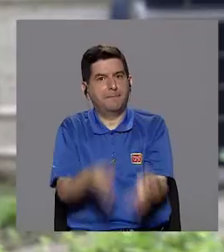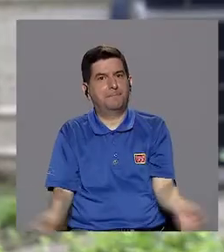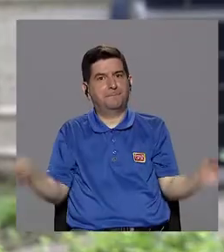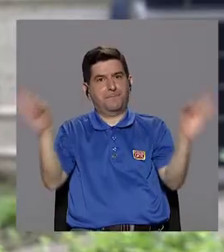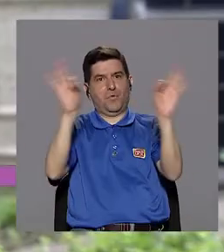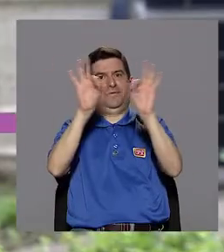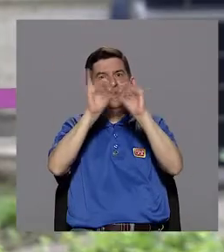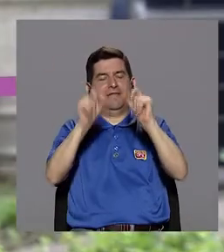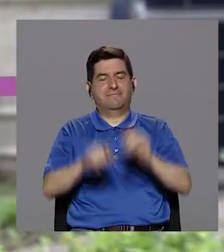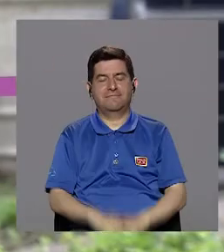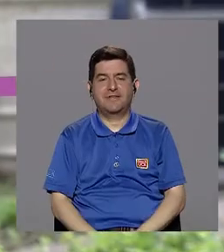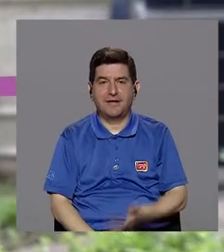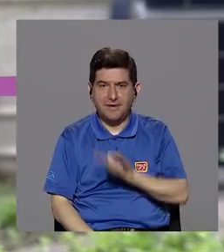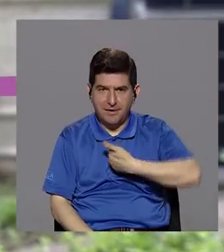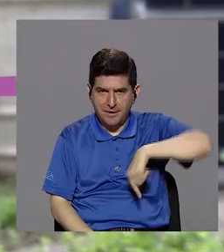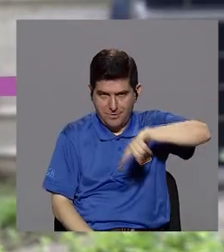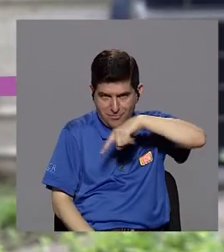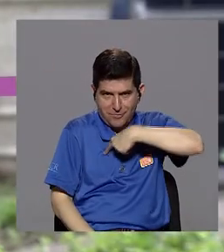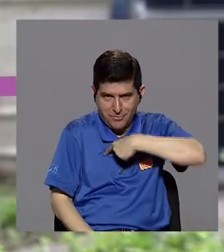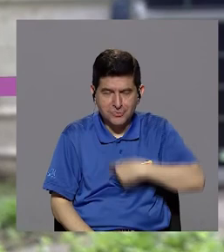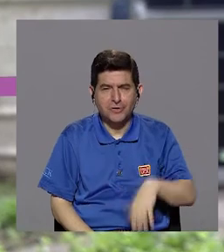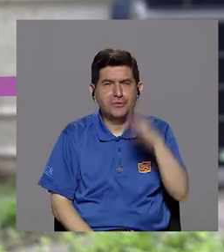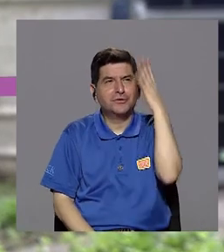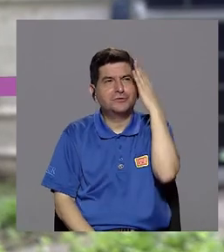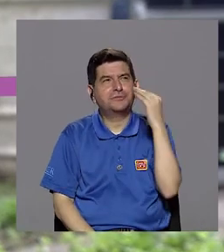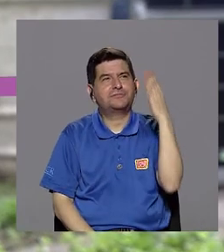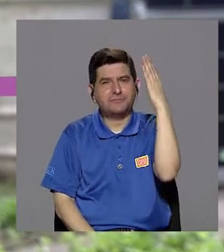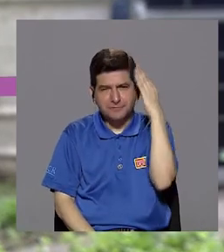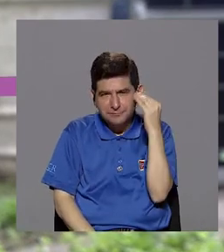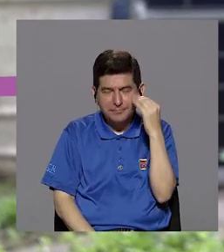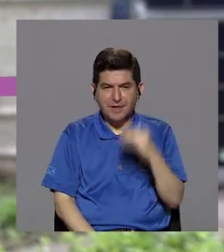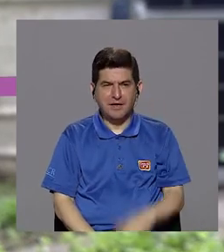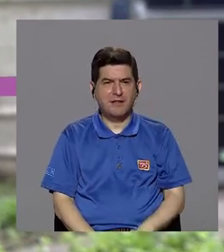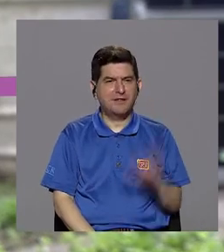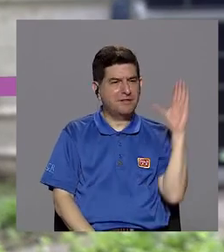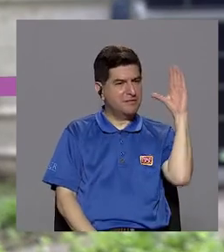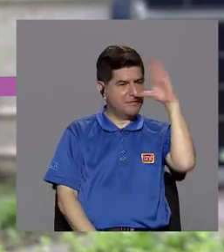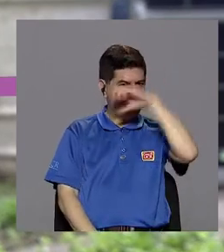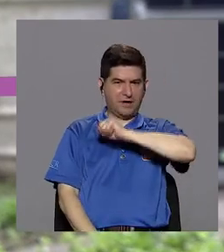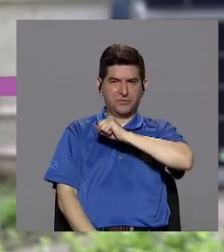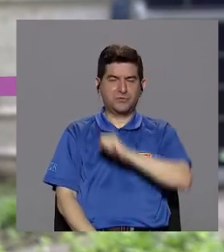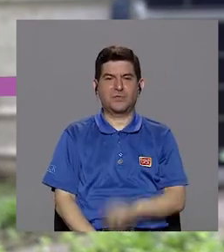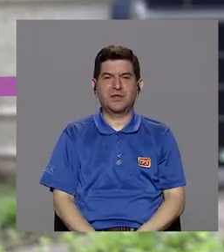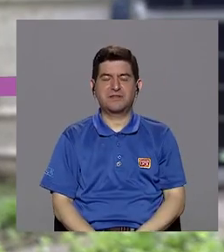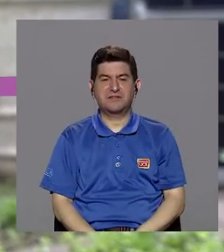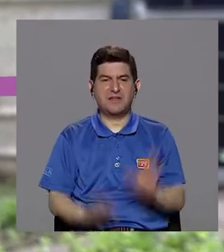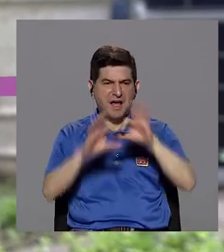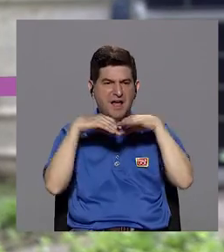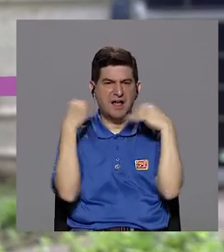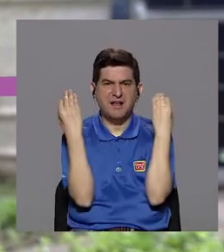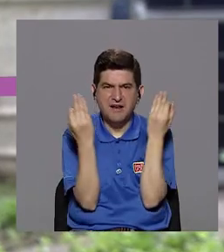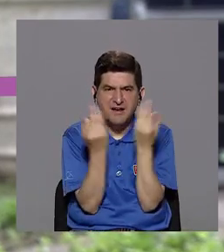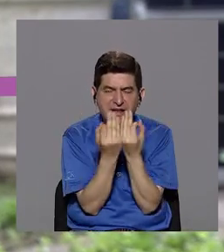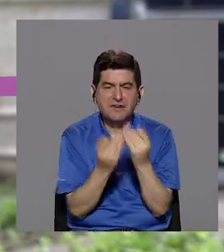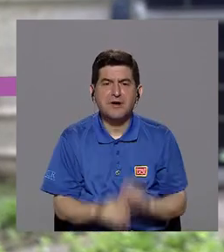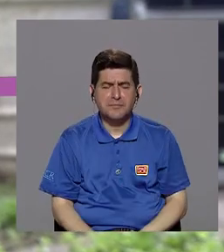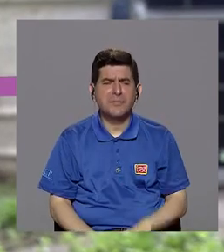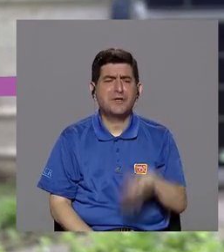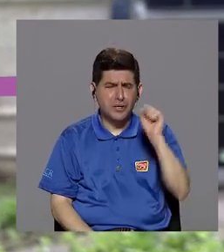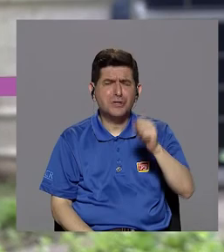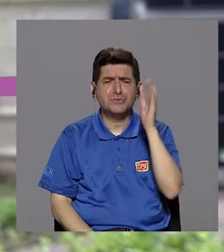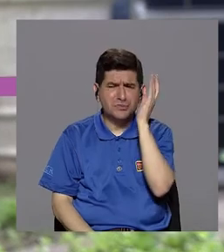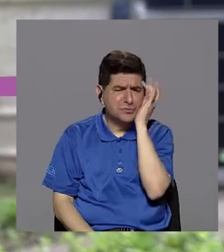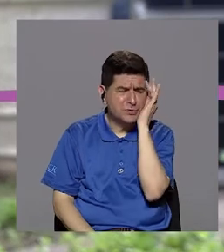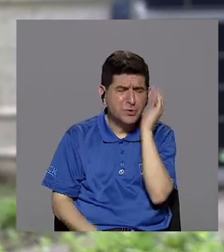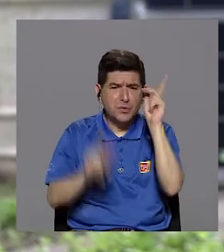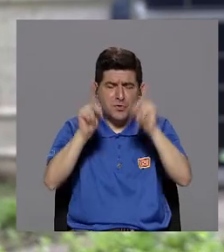importante. Nosotros desde la experiencia hemos visto que las familiares se preocupan por las personas que